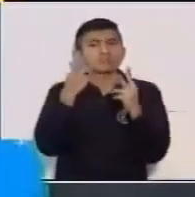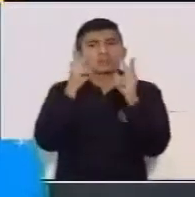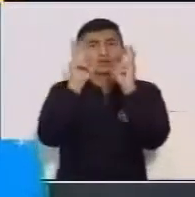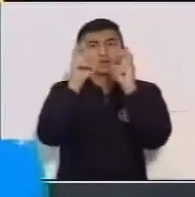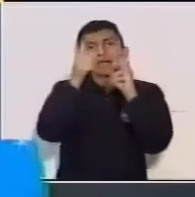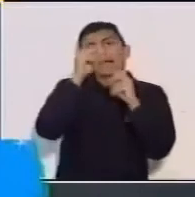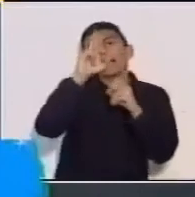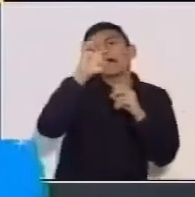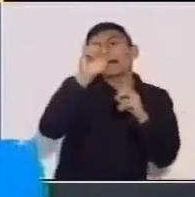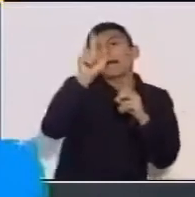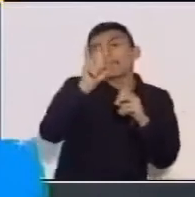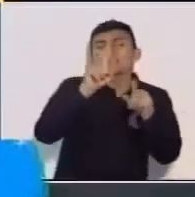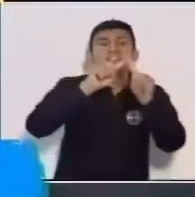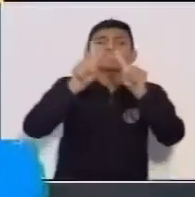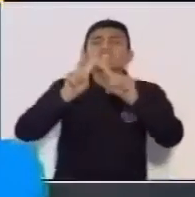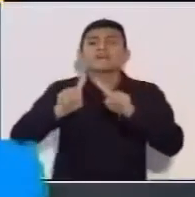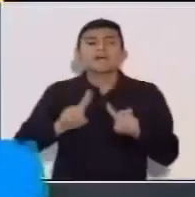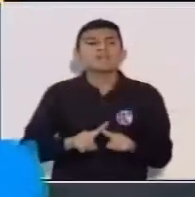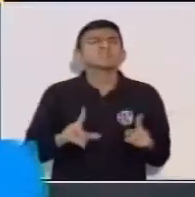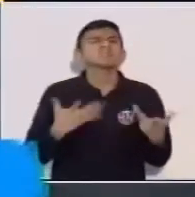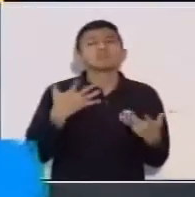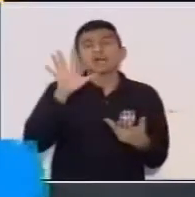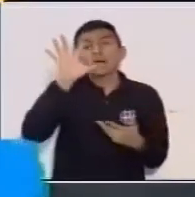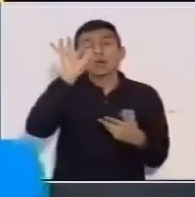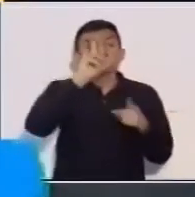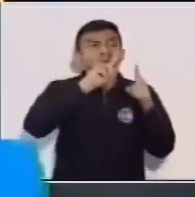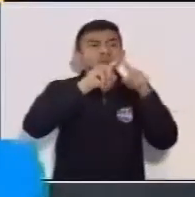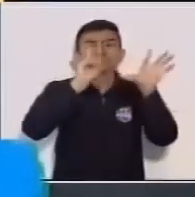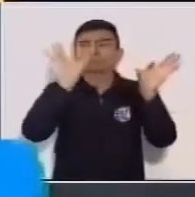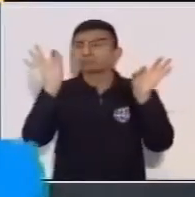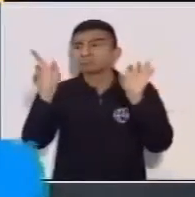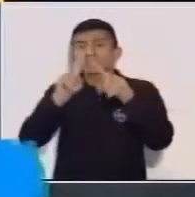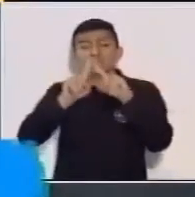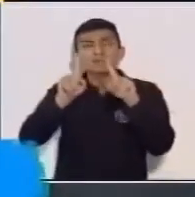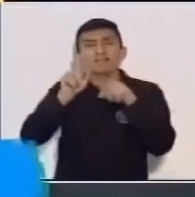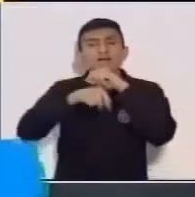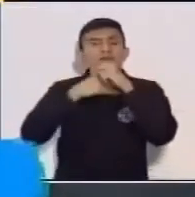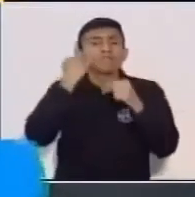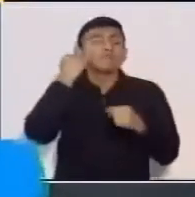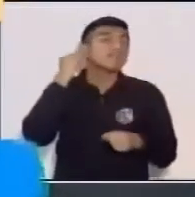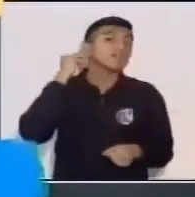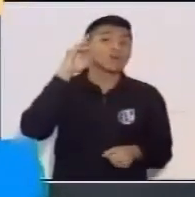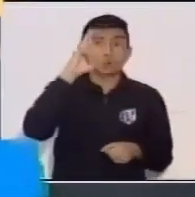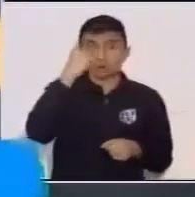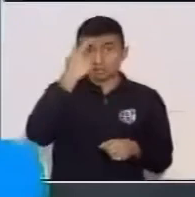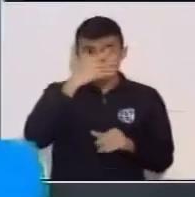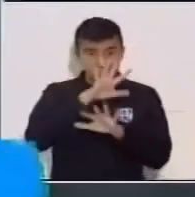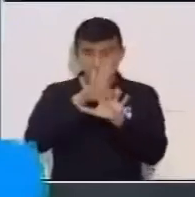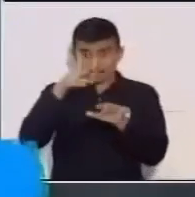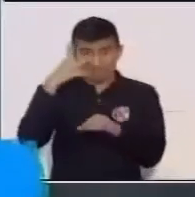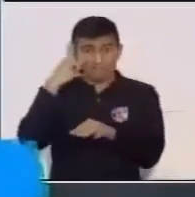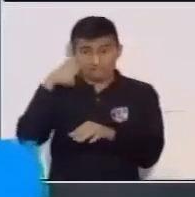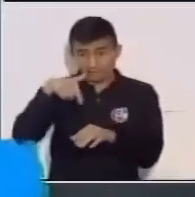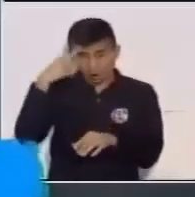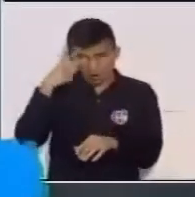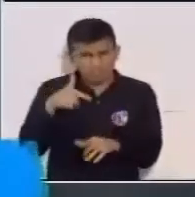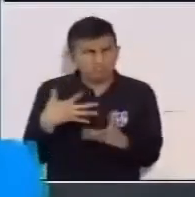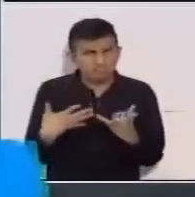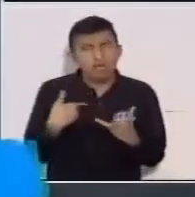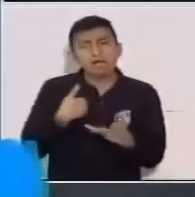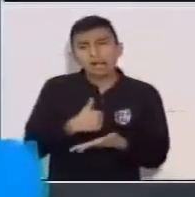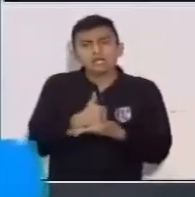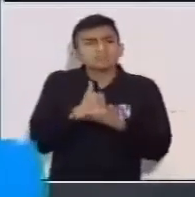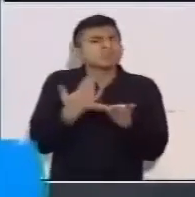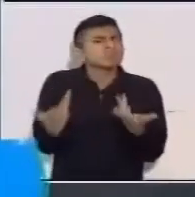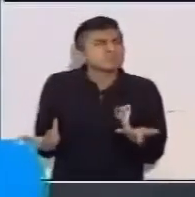áreas diferentes para encontrar otro tipo de figuras. Todo lo que hemos visto el día de hoy nos